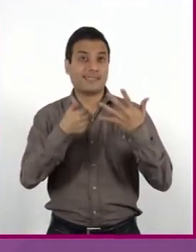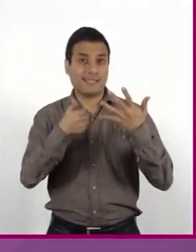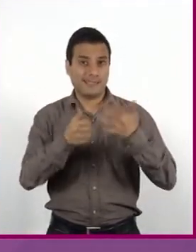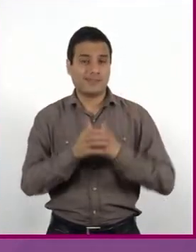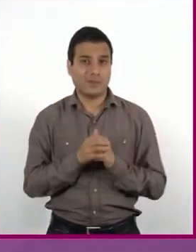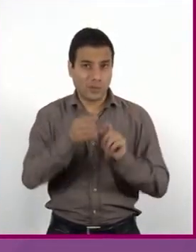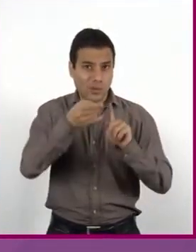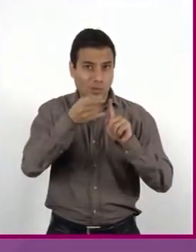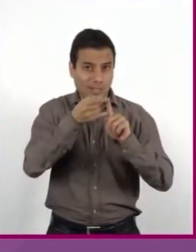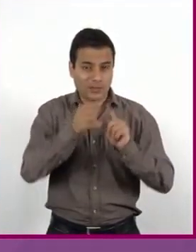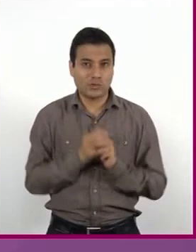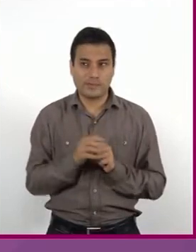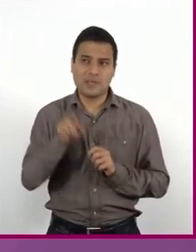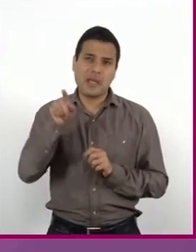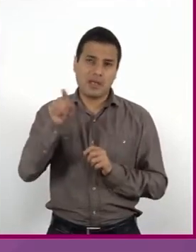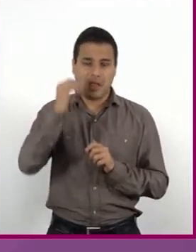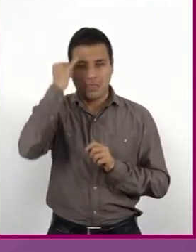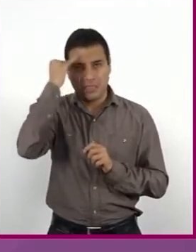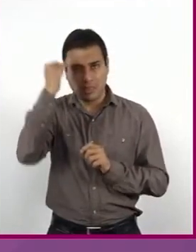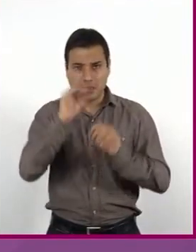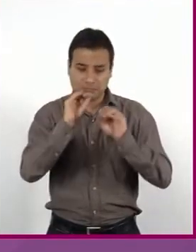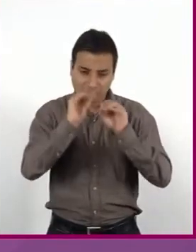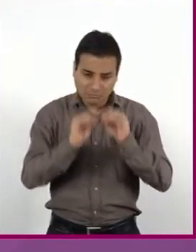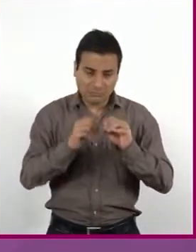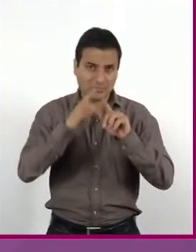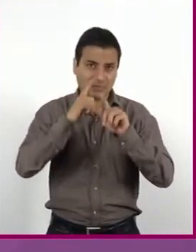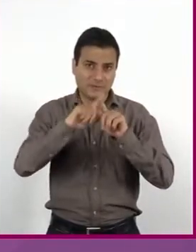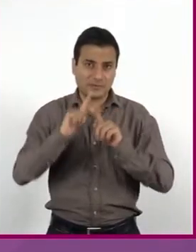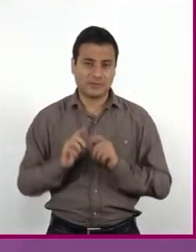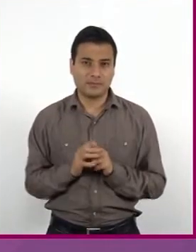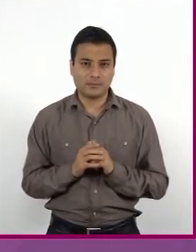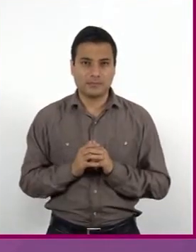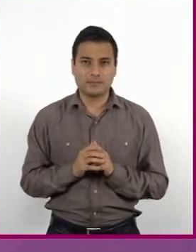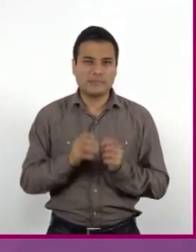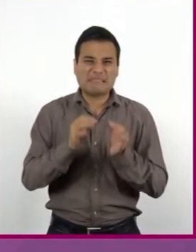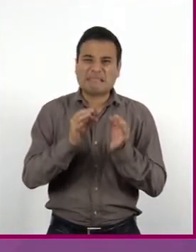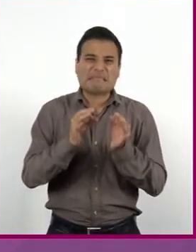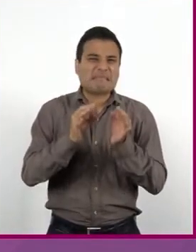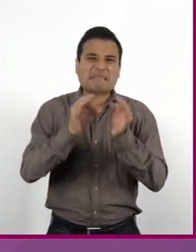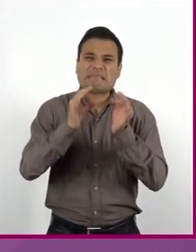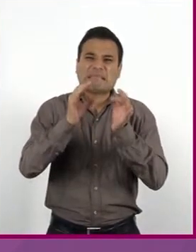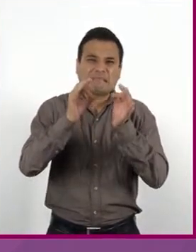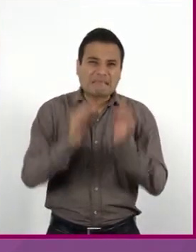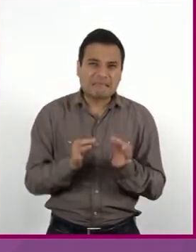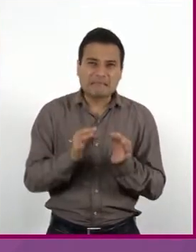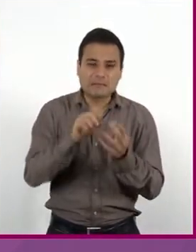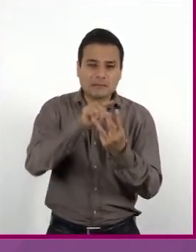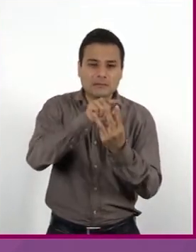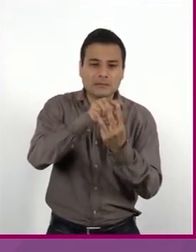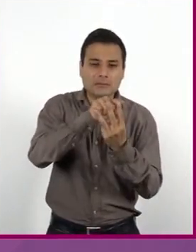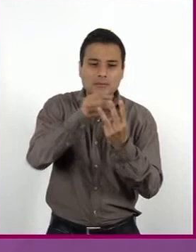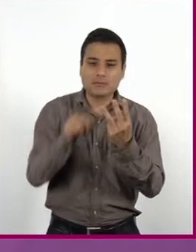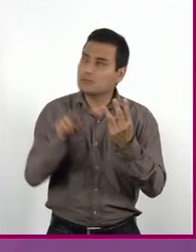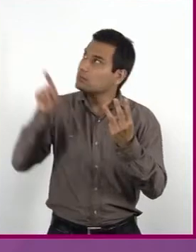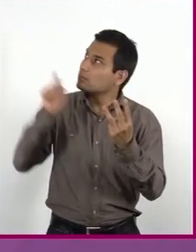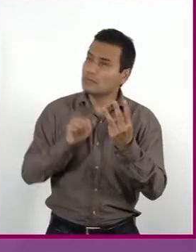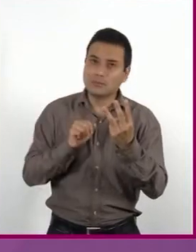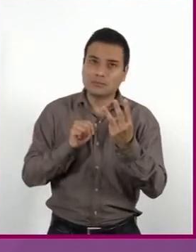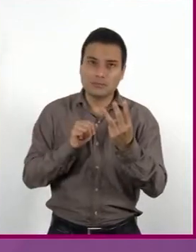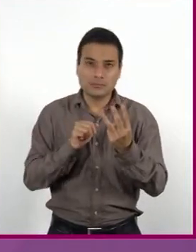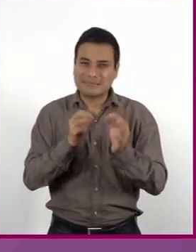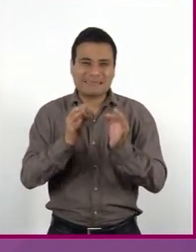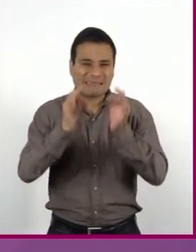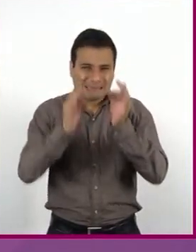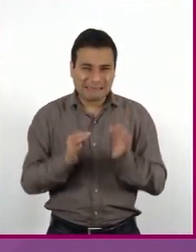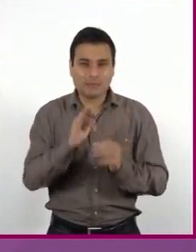cuadrados, dibujó varias posibilidades. ¿Cuál de estos desarrollos planos permiten construir una caja en